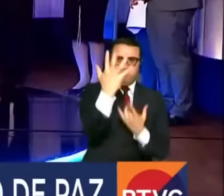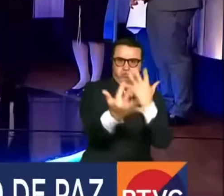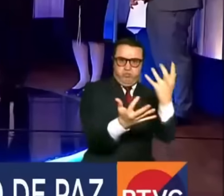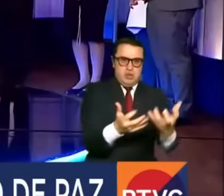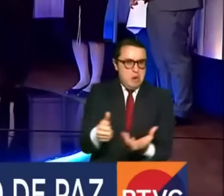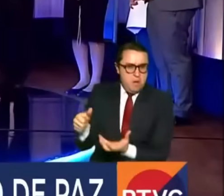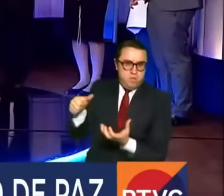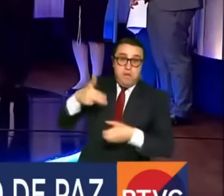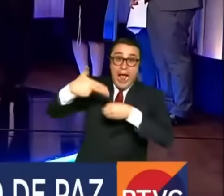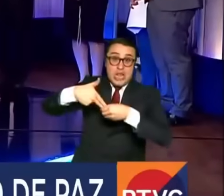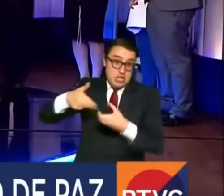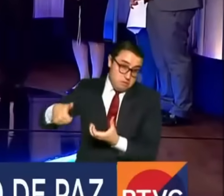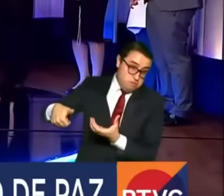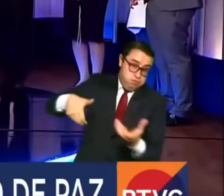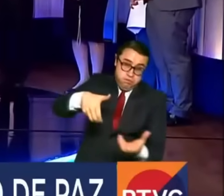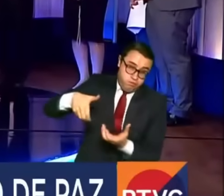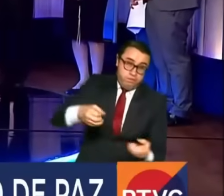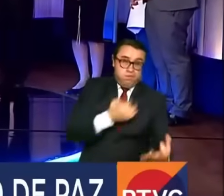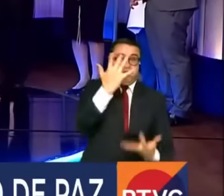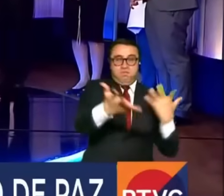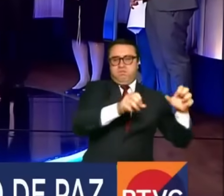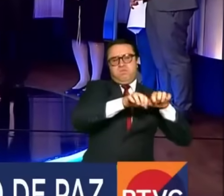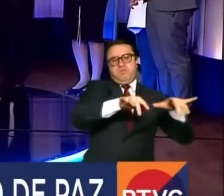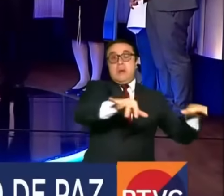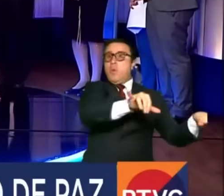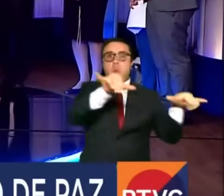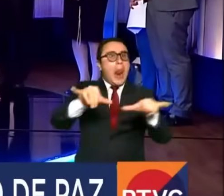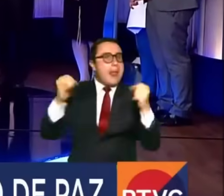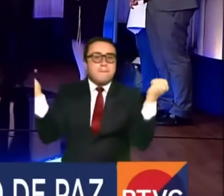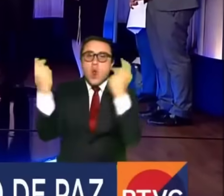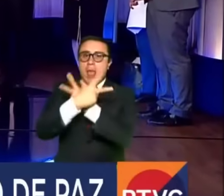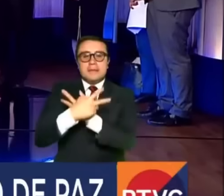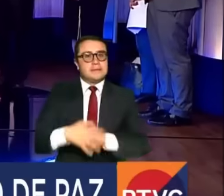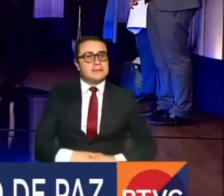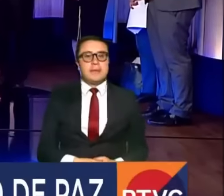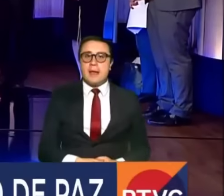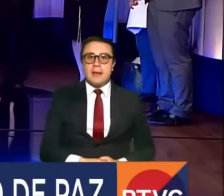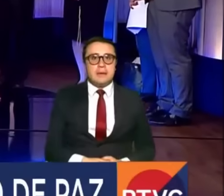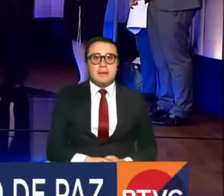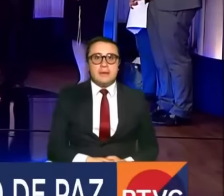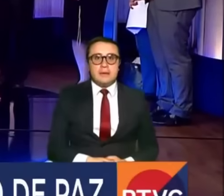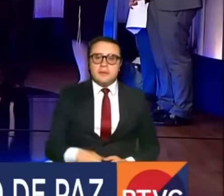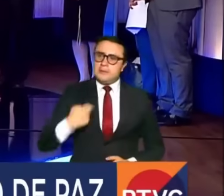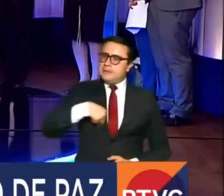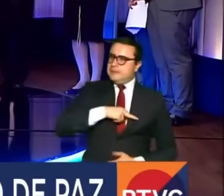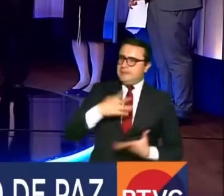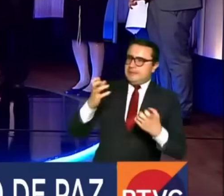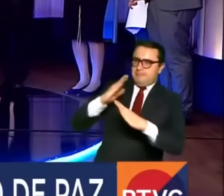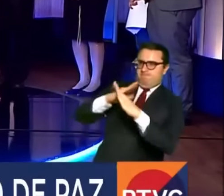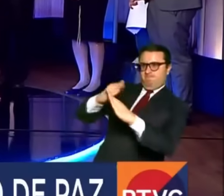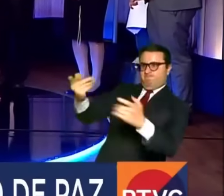que estamos tratando de contrarrestar con la estrategia de la paz total.